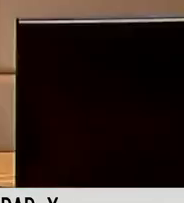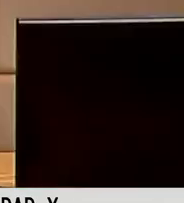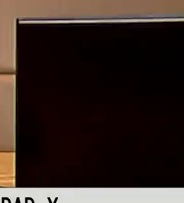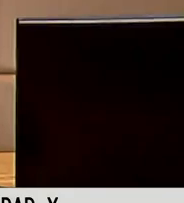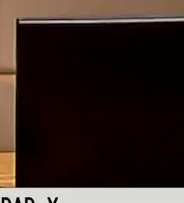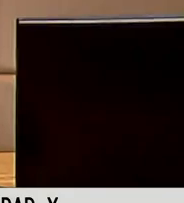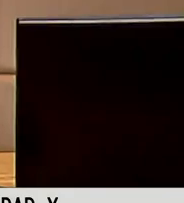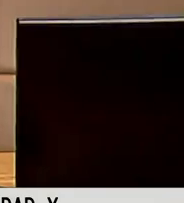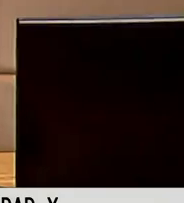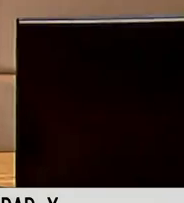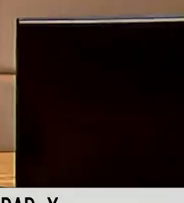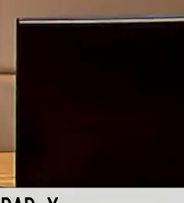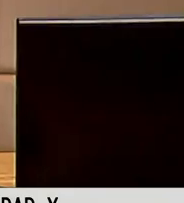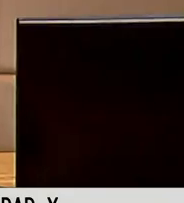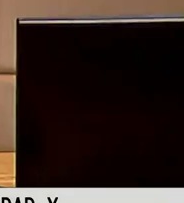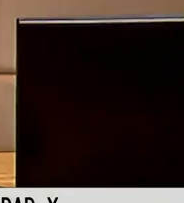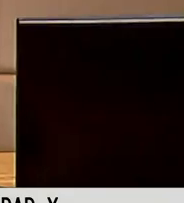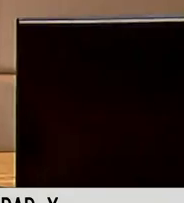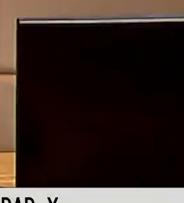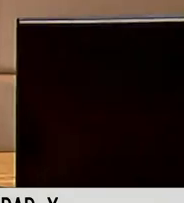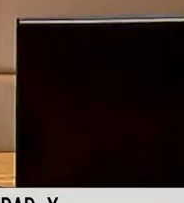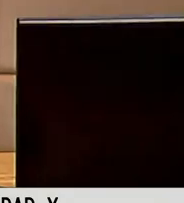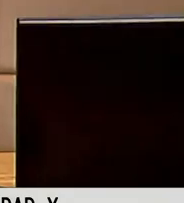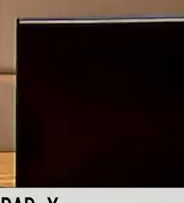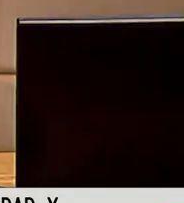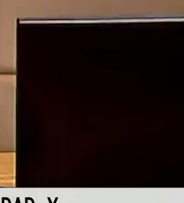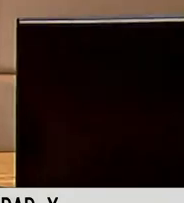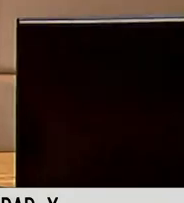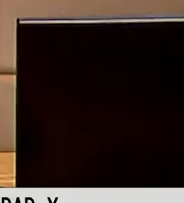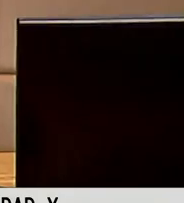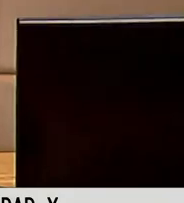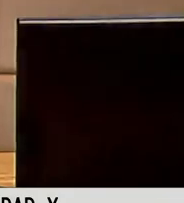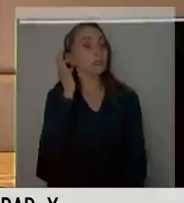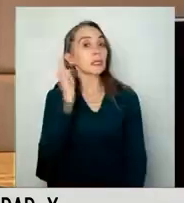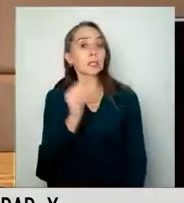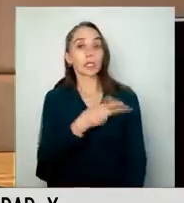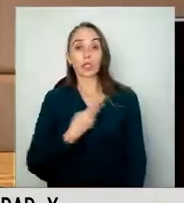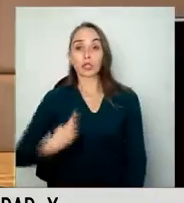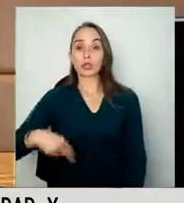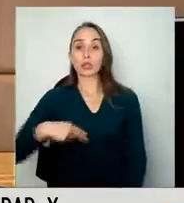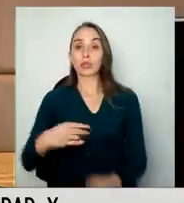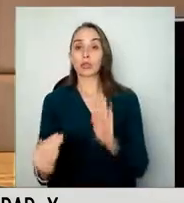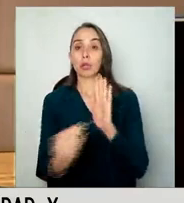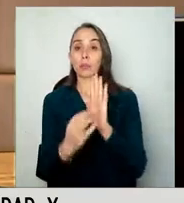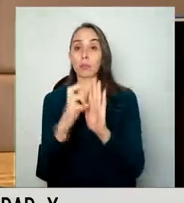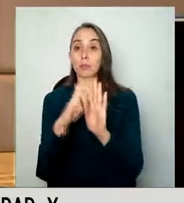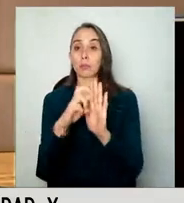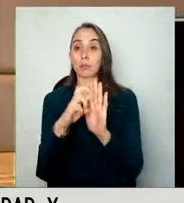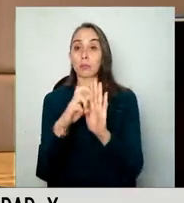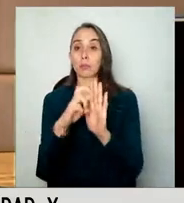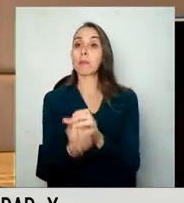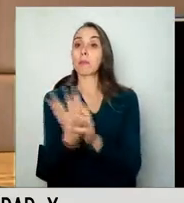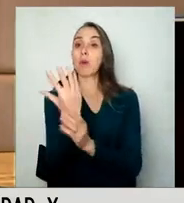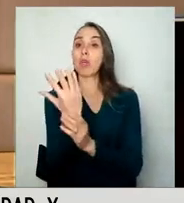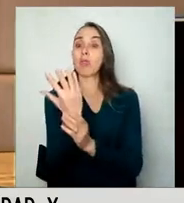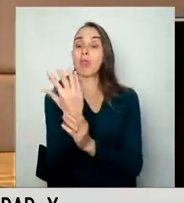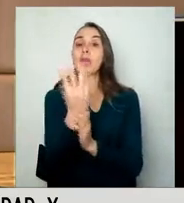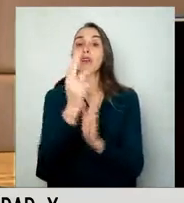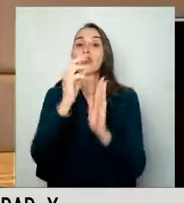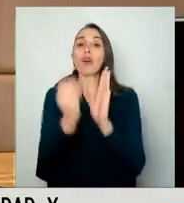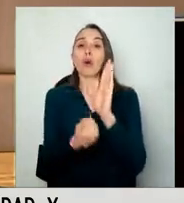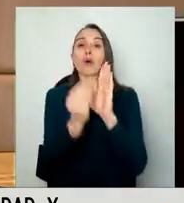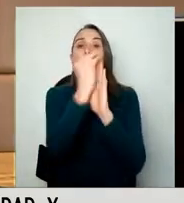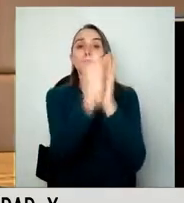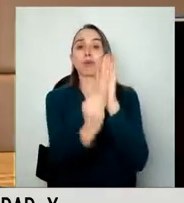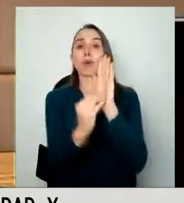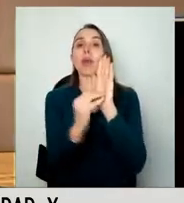Muchas gracias presidenta Por supuesto que nosotros vamos a apoyar el proyecto que moderniza la ley de compras para mejorar la calidad